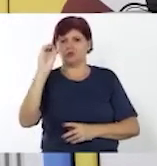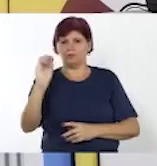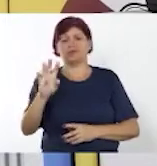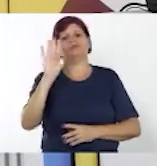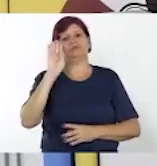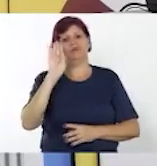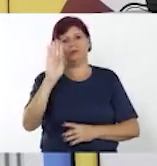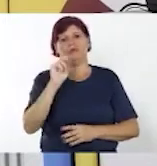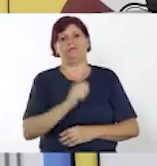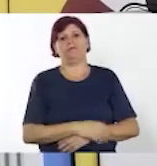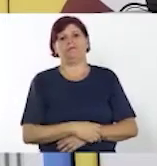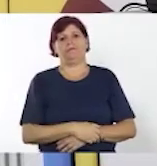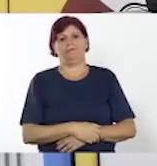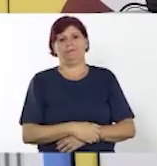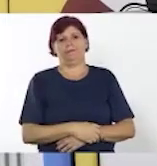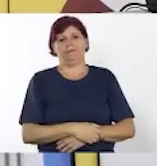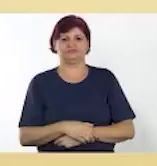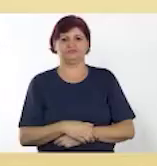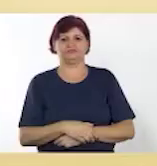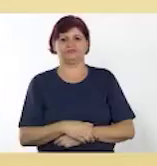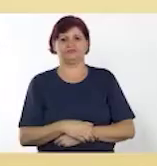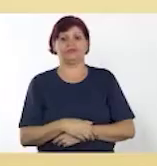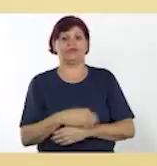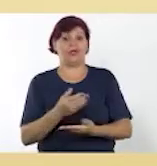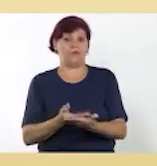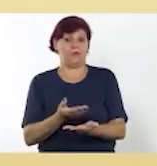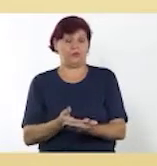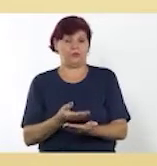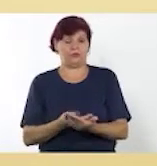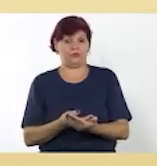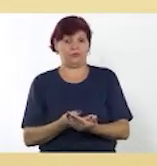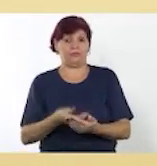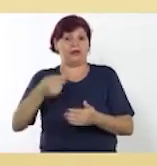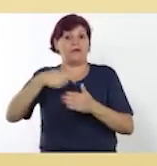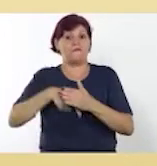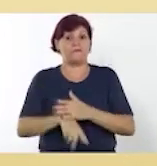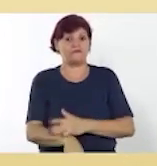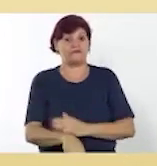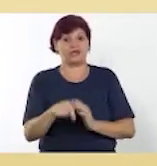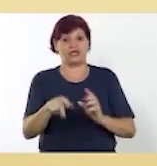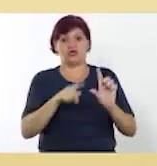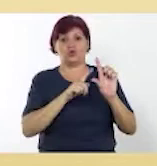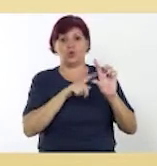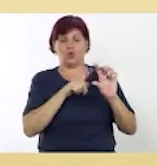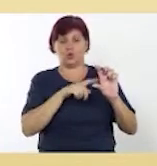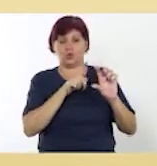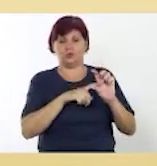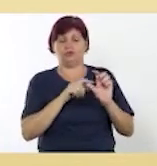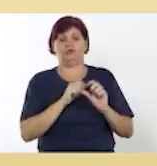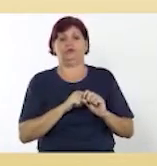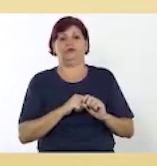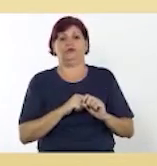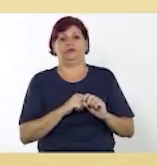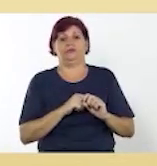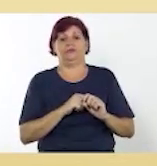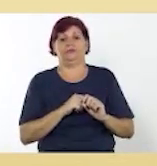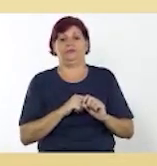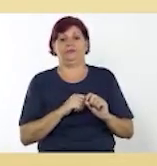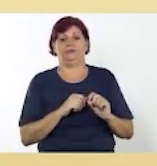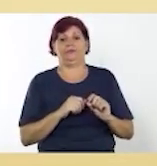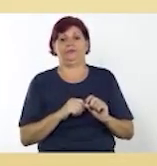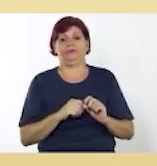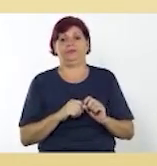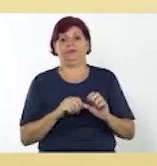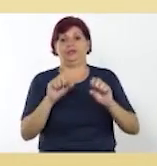120 latas del tipo B. Bueno, le estamos proponiendo, para profundizar en estos contenidos